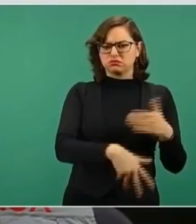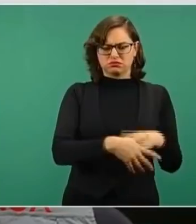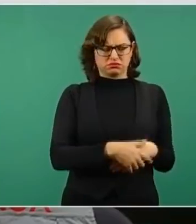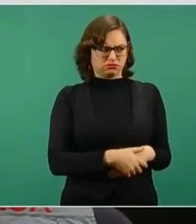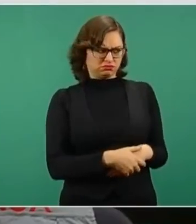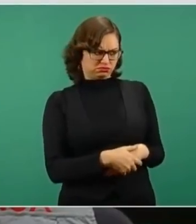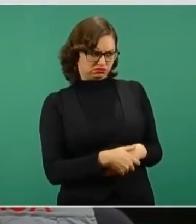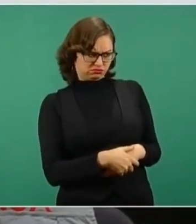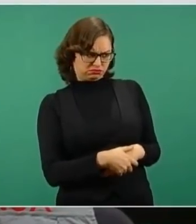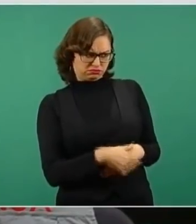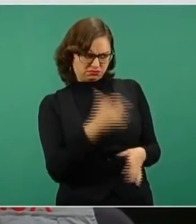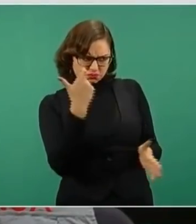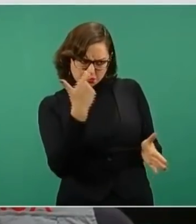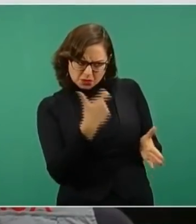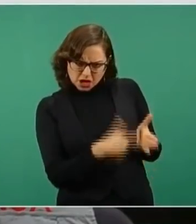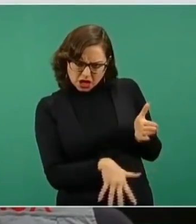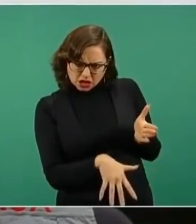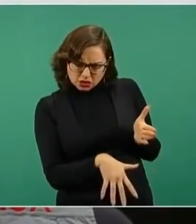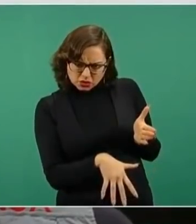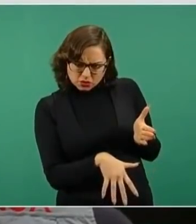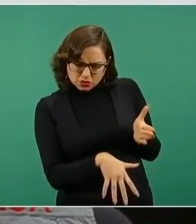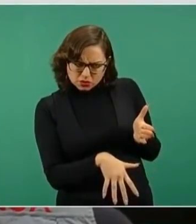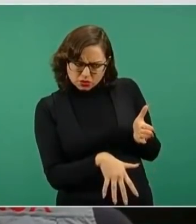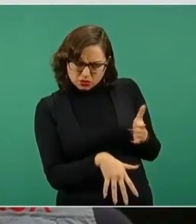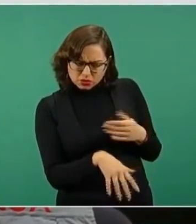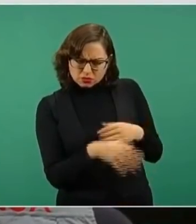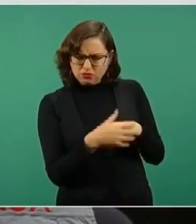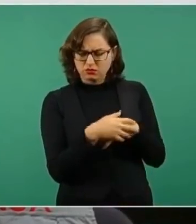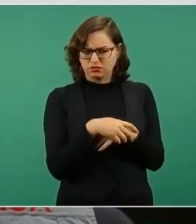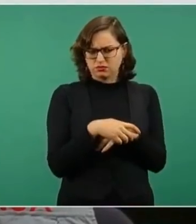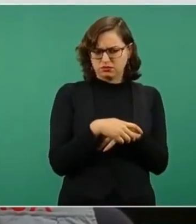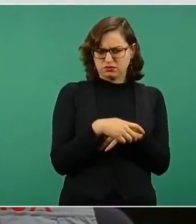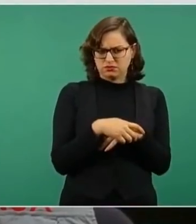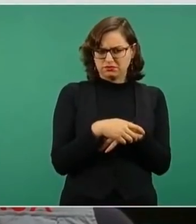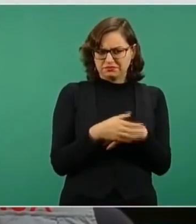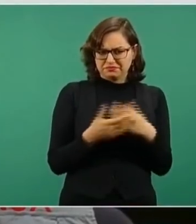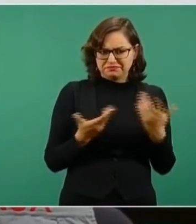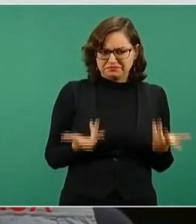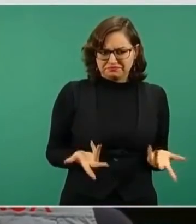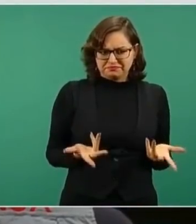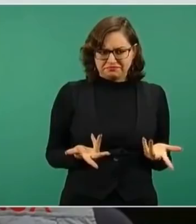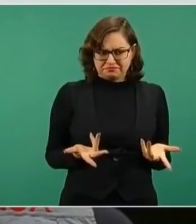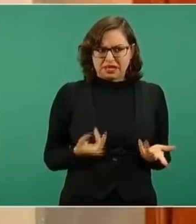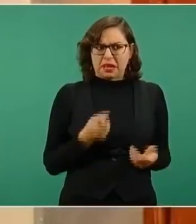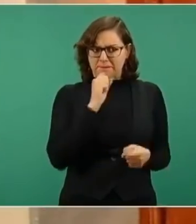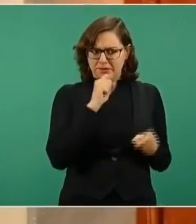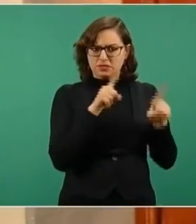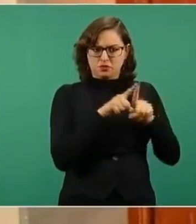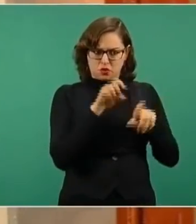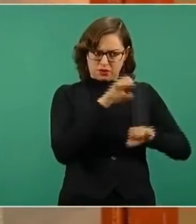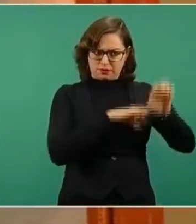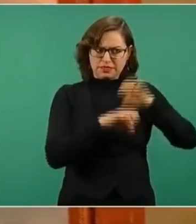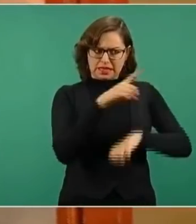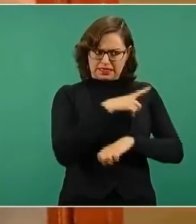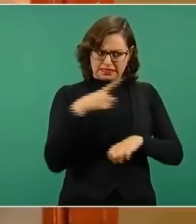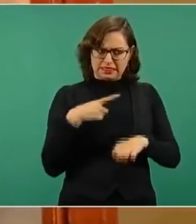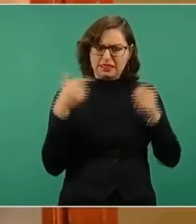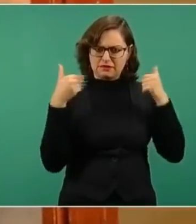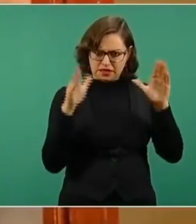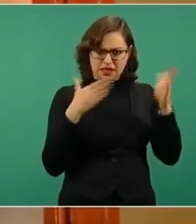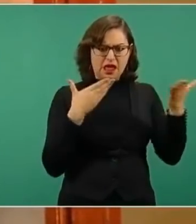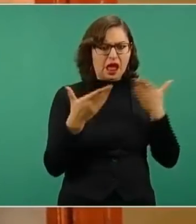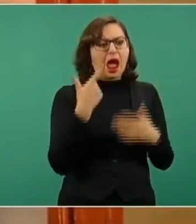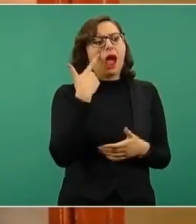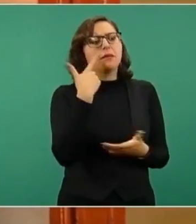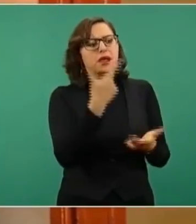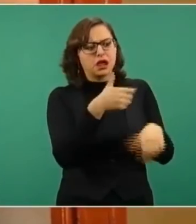¿Será? Yo quisiera, porque esto tiene que ser también una cosa de un diálogo con las empresas, pues que las empresas presenten